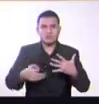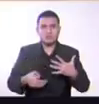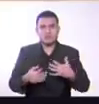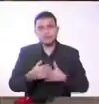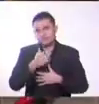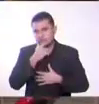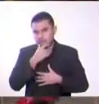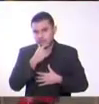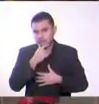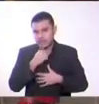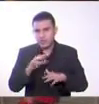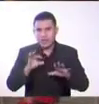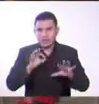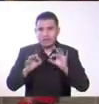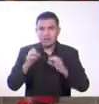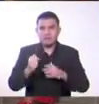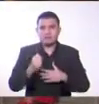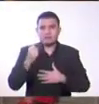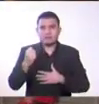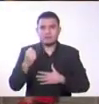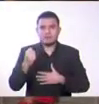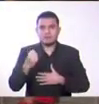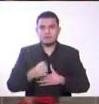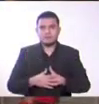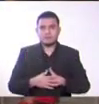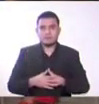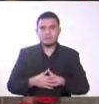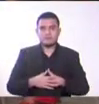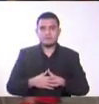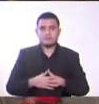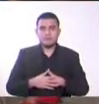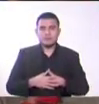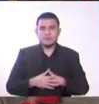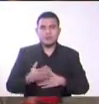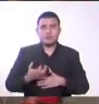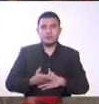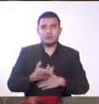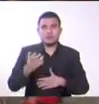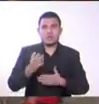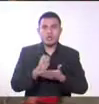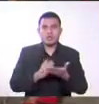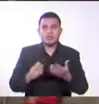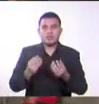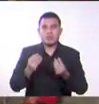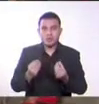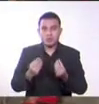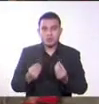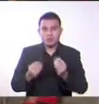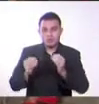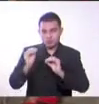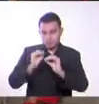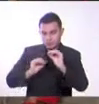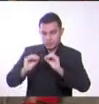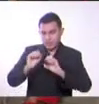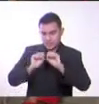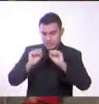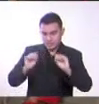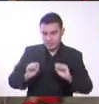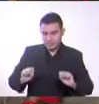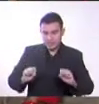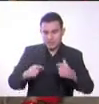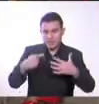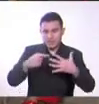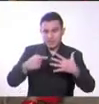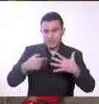Bueno, algo que es importante es mencionar que ahí nos vamos a ir a la parte de cómo se ha configurado el sistema legal en el país,